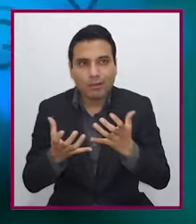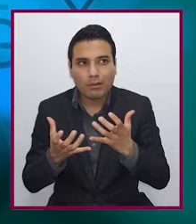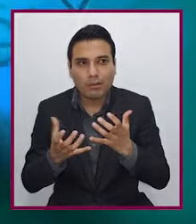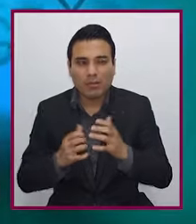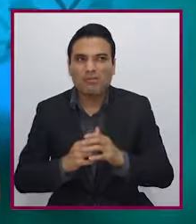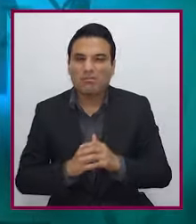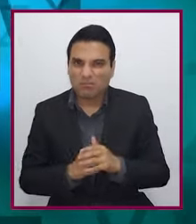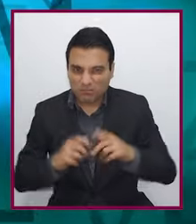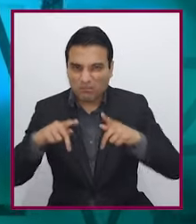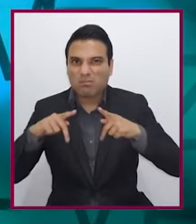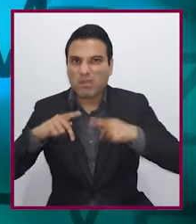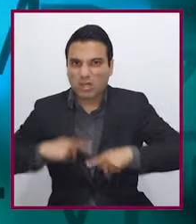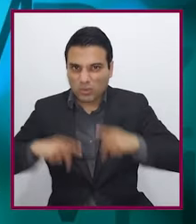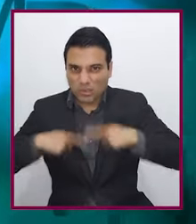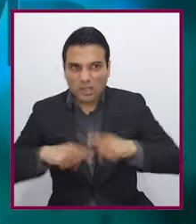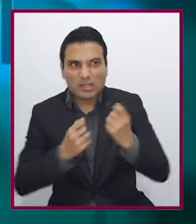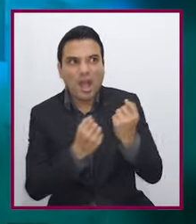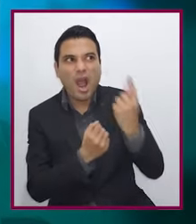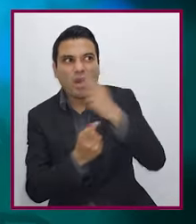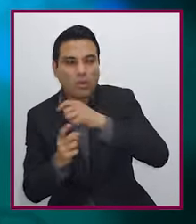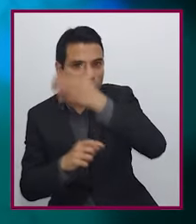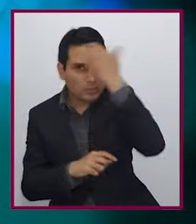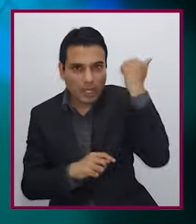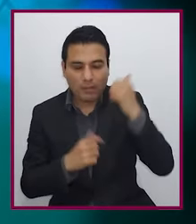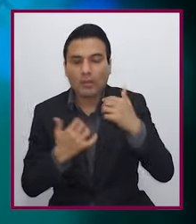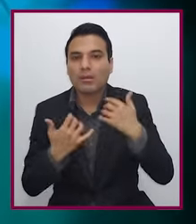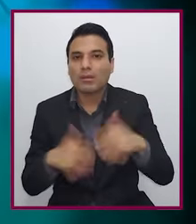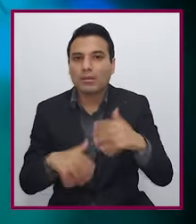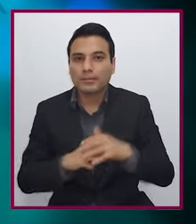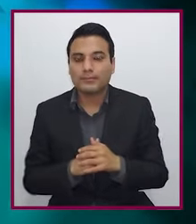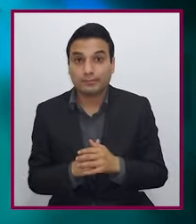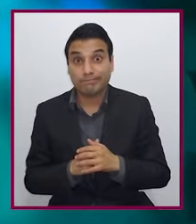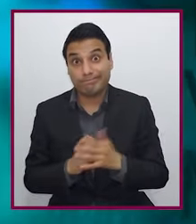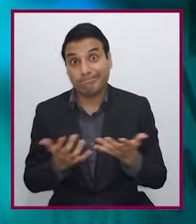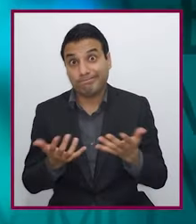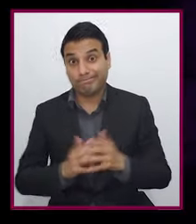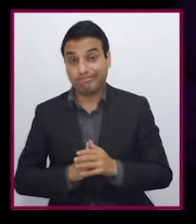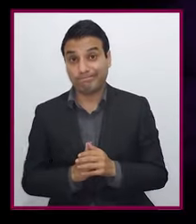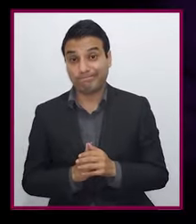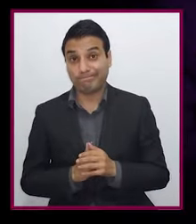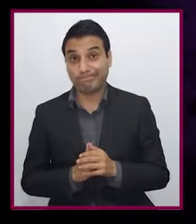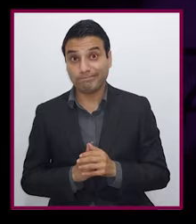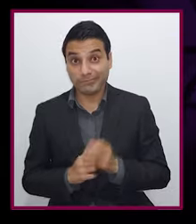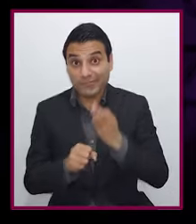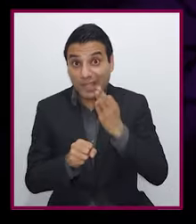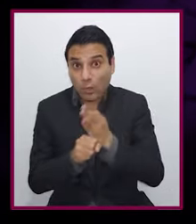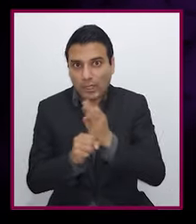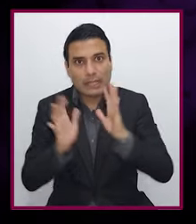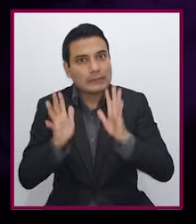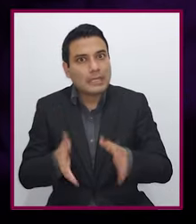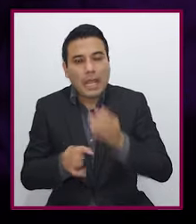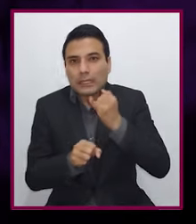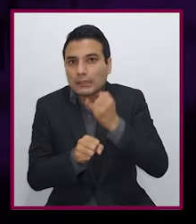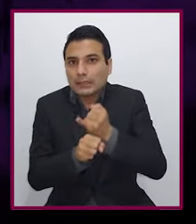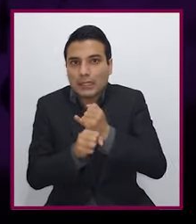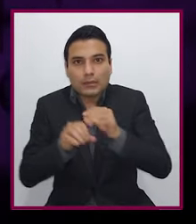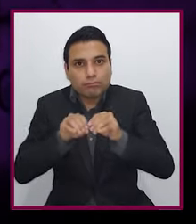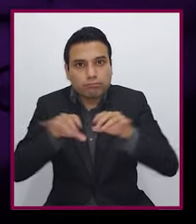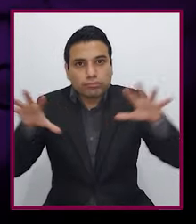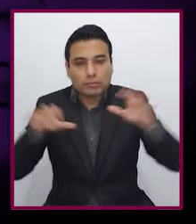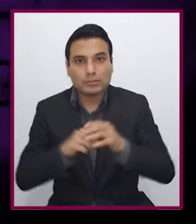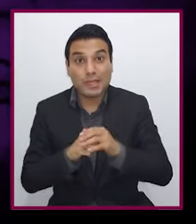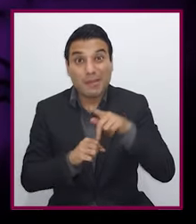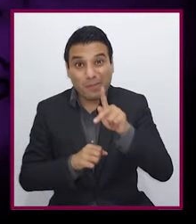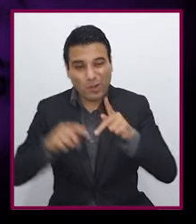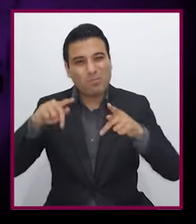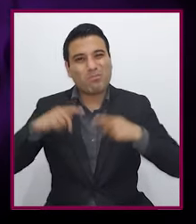nuevas tecnologías que no me había puesto a pensar sobre aquellas personas que desconocen el uso de las mismas. A mí me llama la atención cómo, a pesar de la era